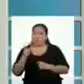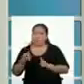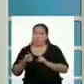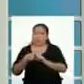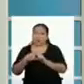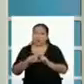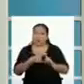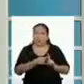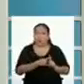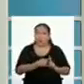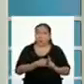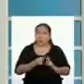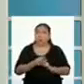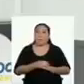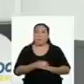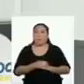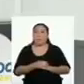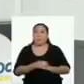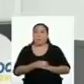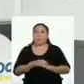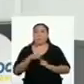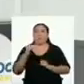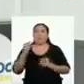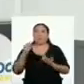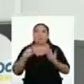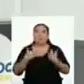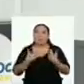En el fondo tendrías muchos más ahorros.